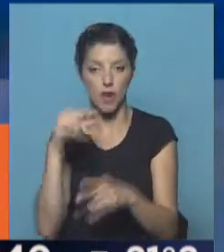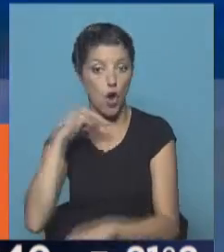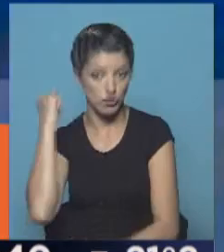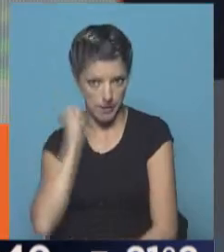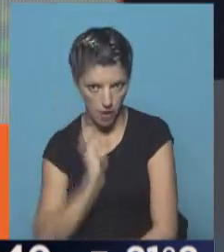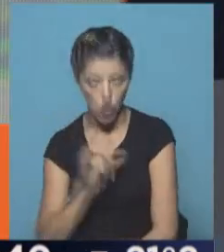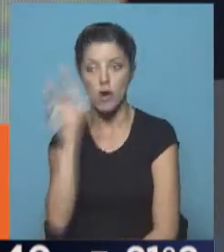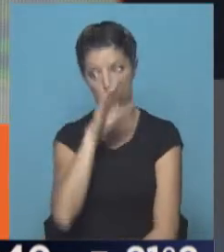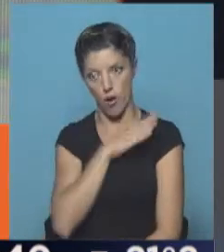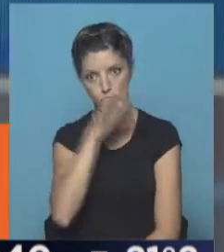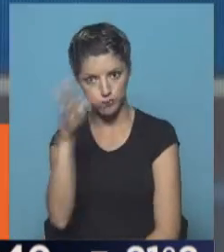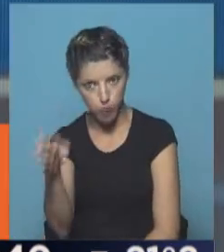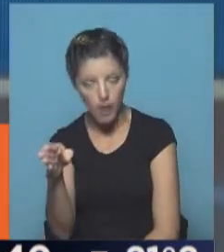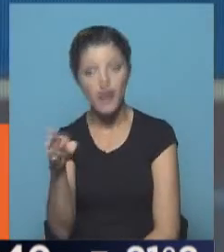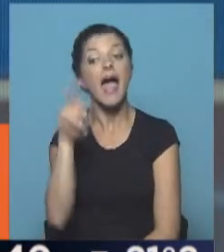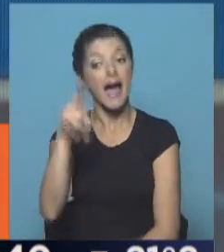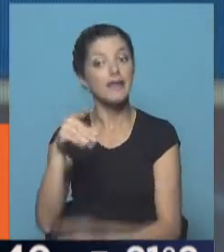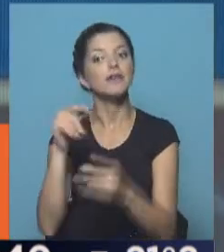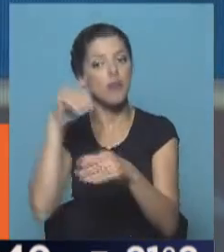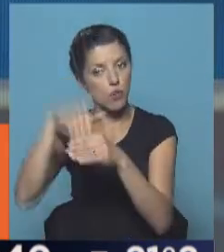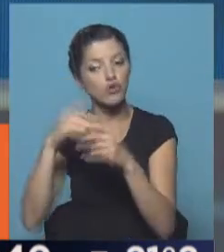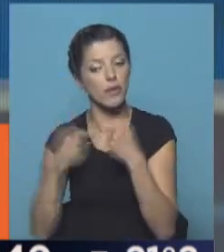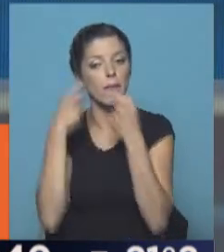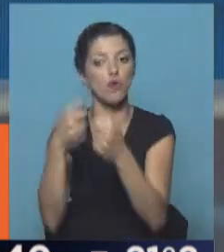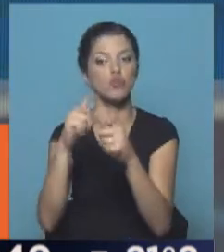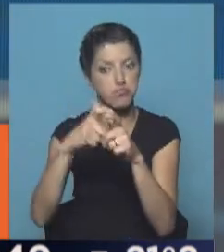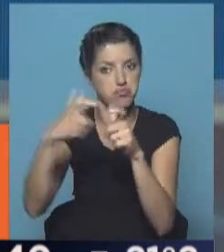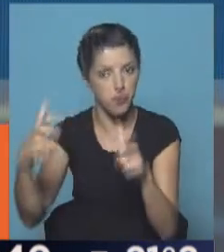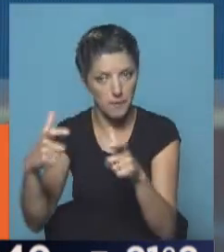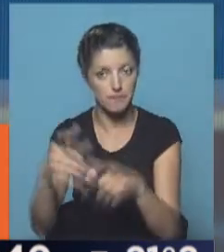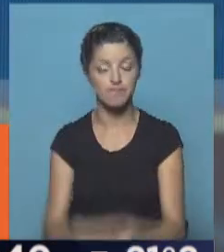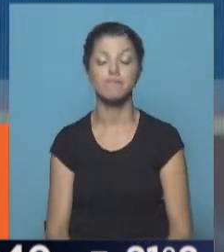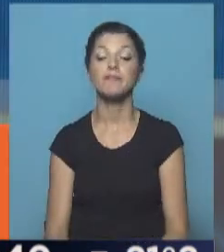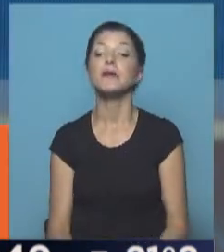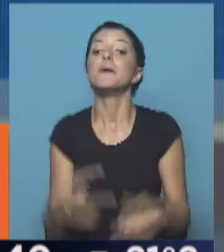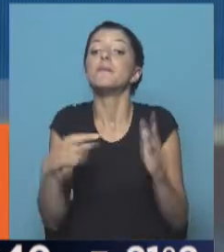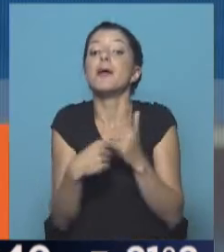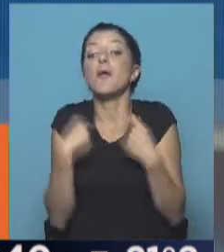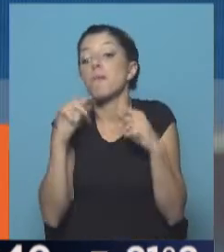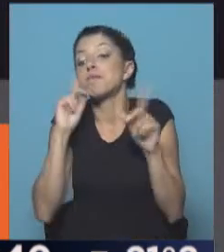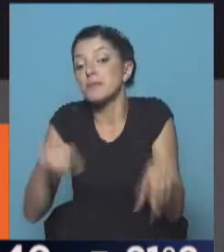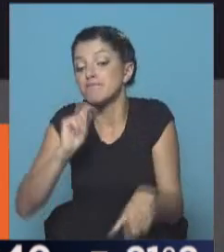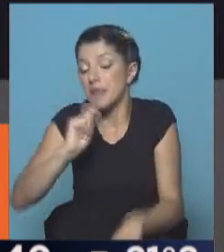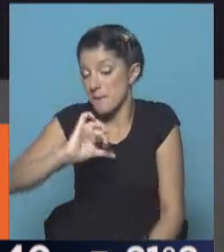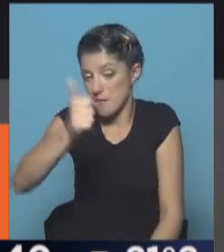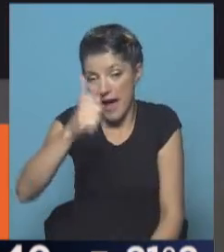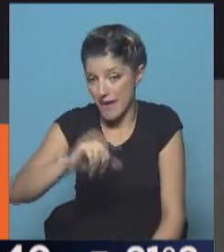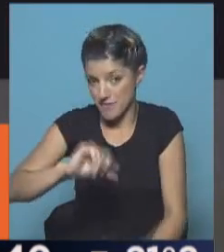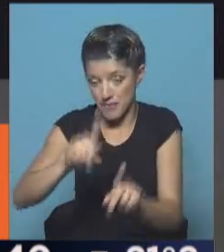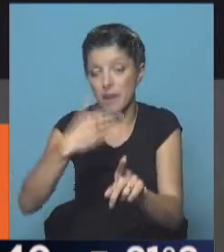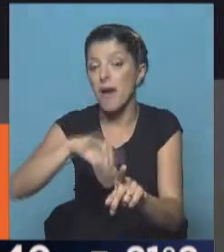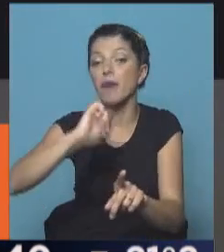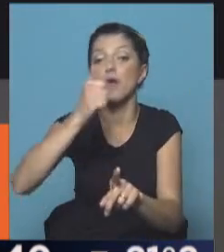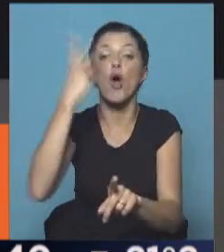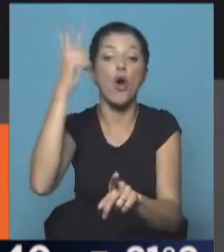se concentró, han mejorado muchísimo. Esto, insistimos, no se sabe qué va a pasar el 8 de noviembre